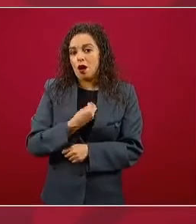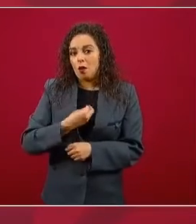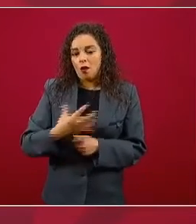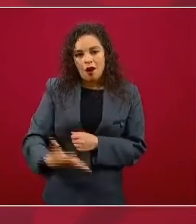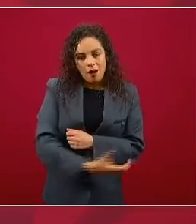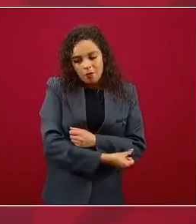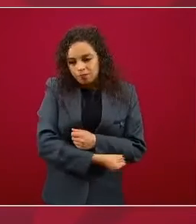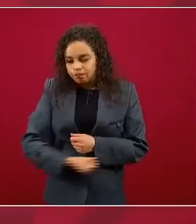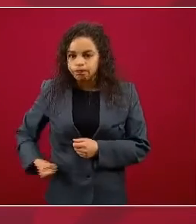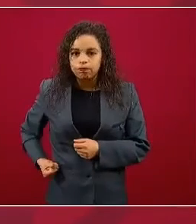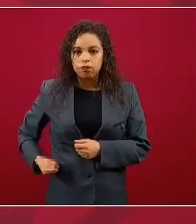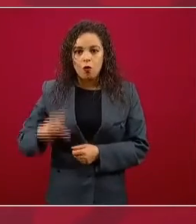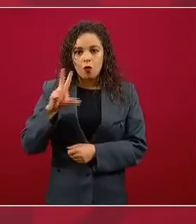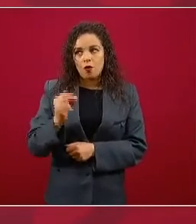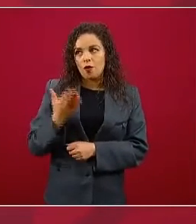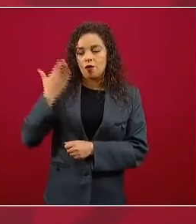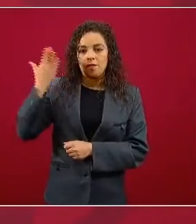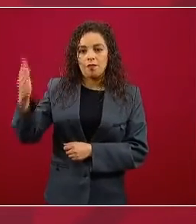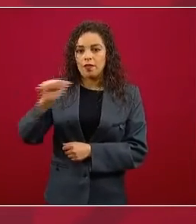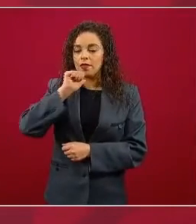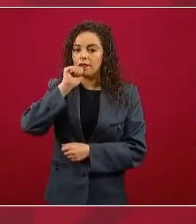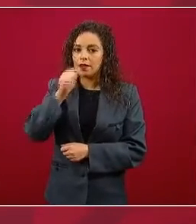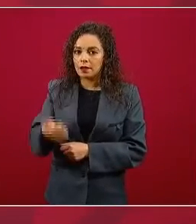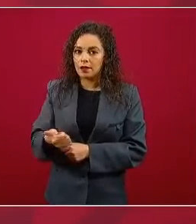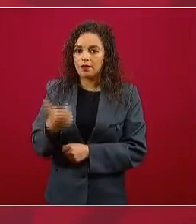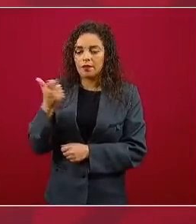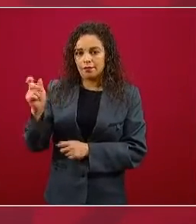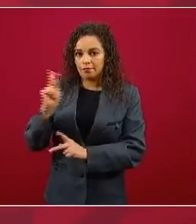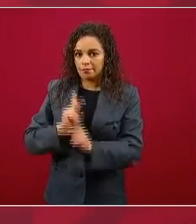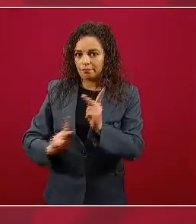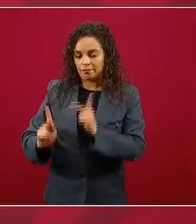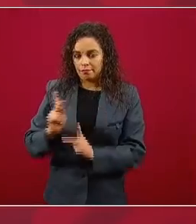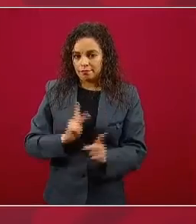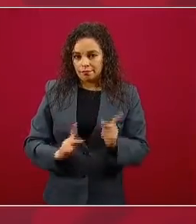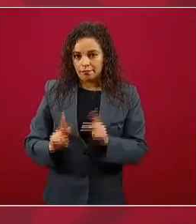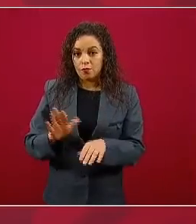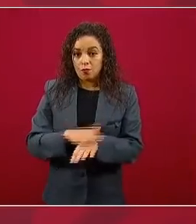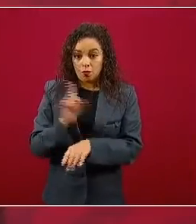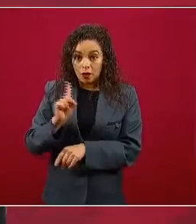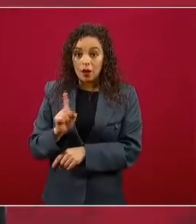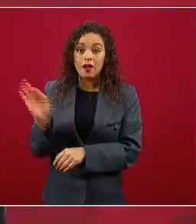para no aumentar la deuda. Y el ejemplo,